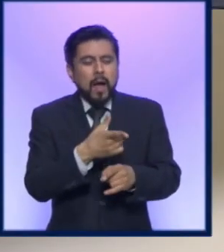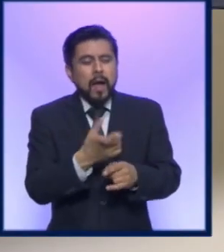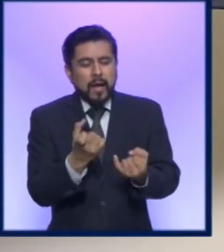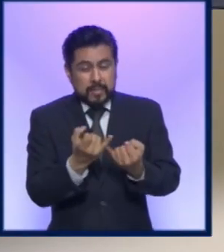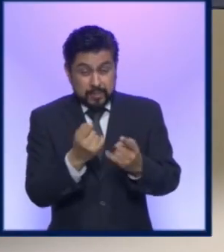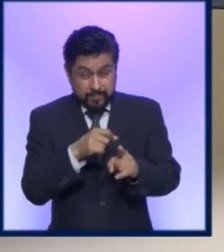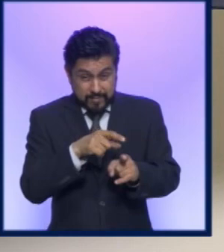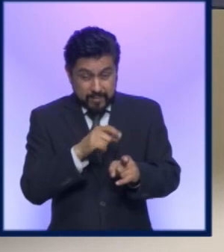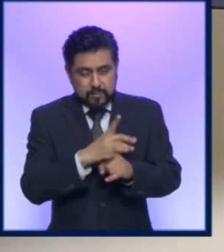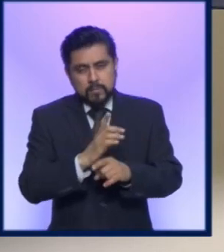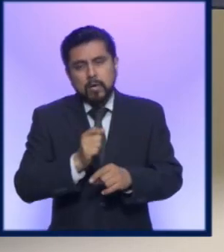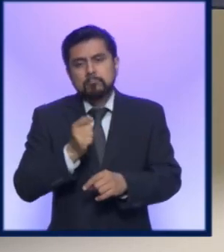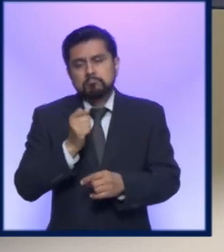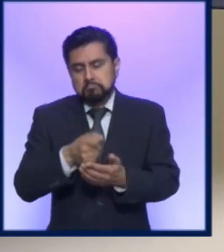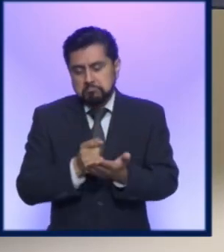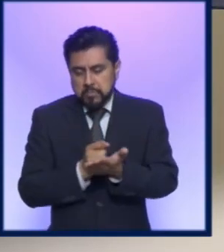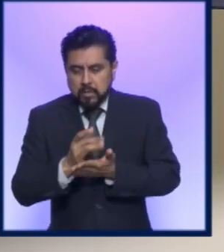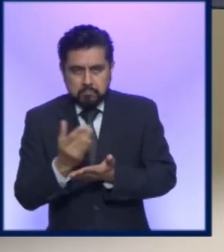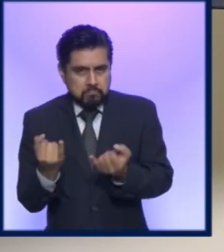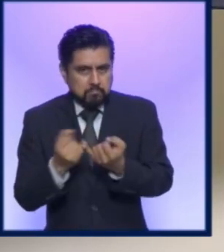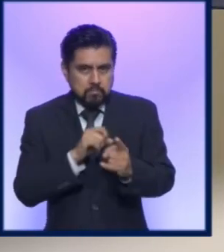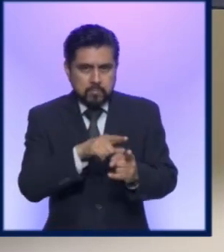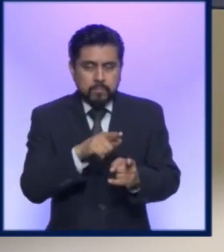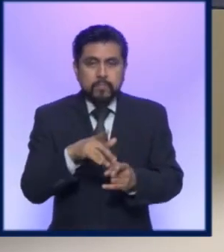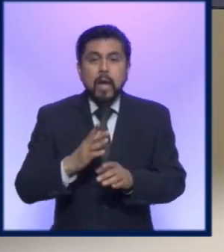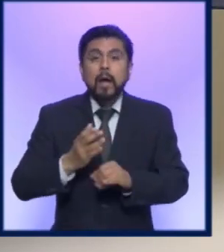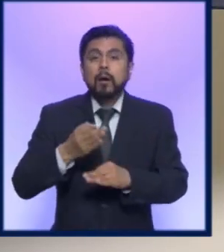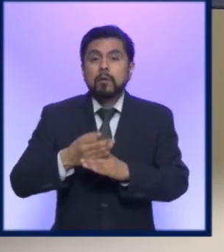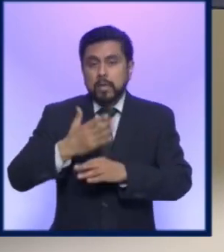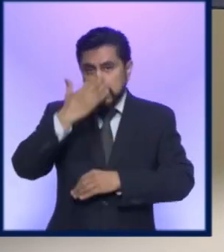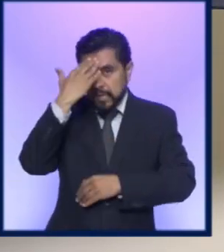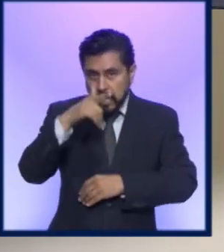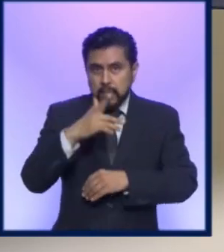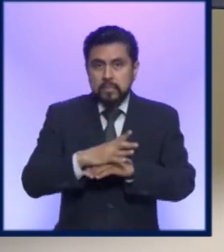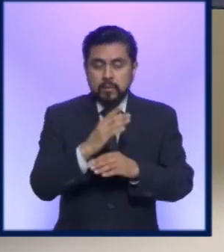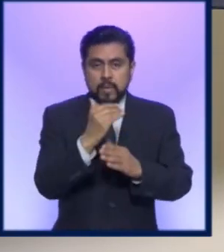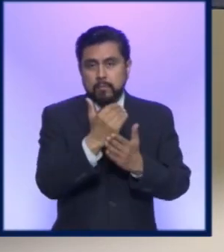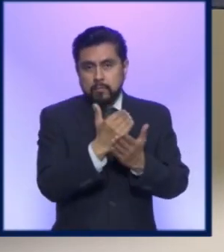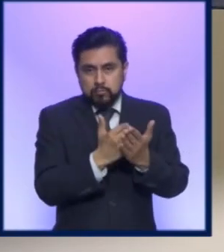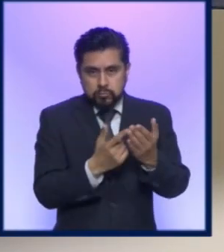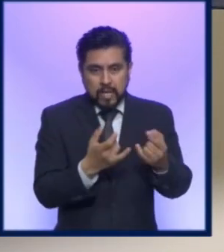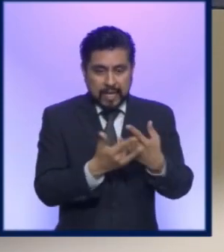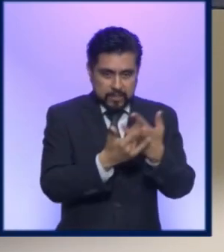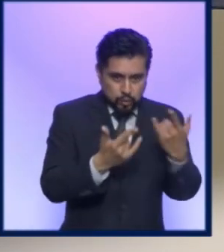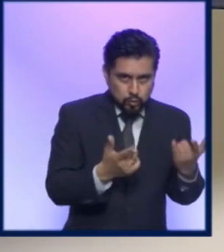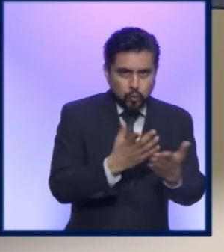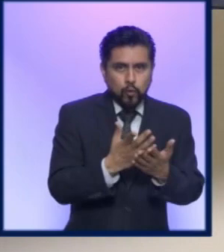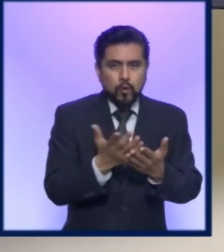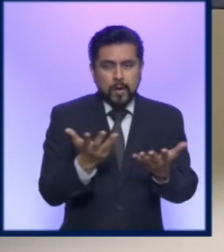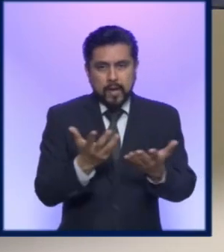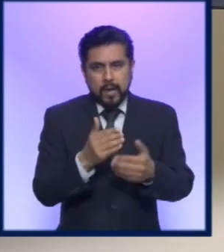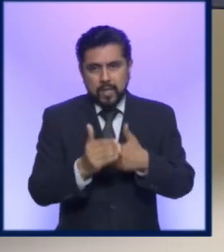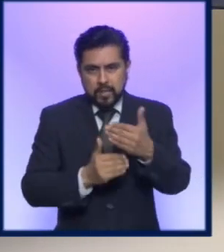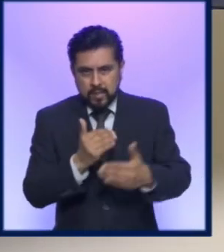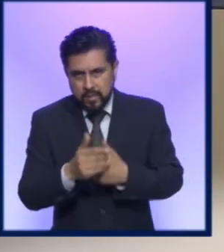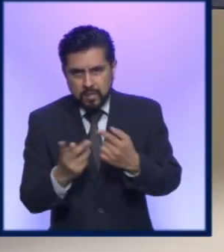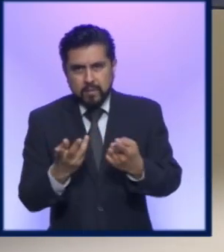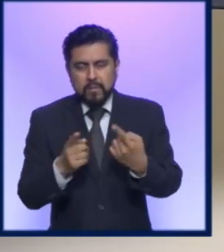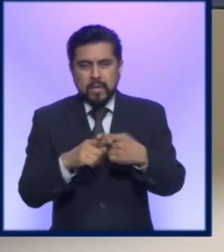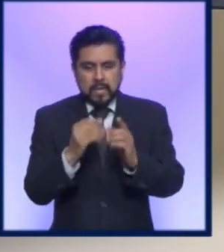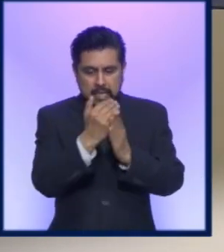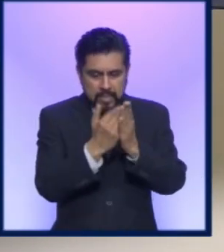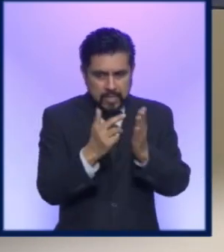Carmelo conocemos los hechos conocemos el criterio y conocemos la justificación valdría la pena quizá porque tenemos un